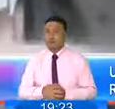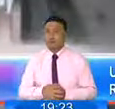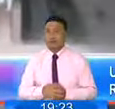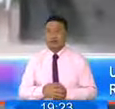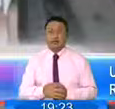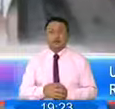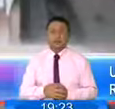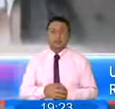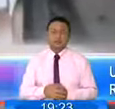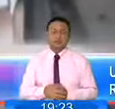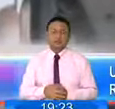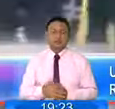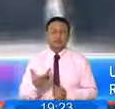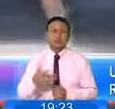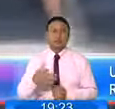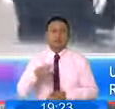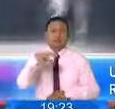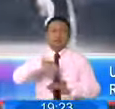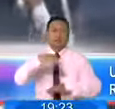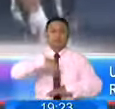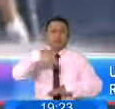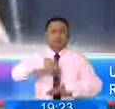en la provincia de Manabí.